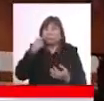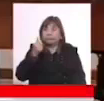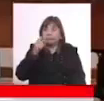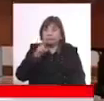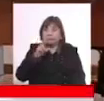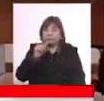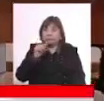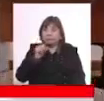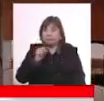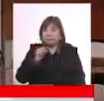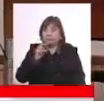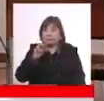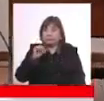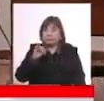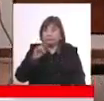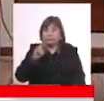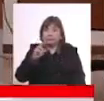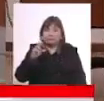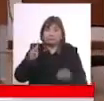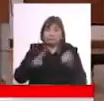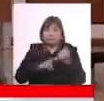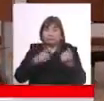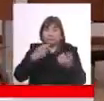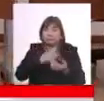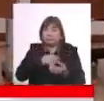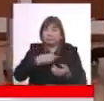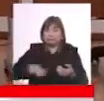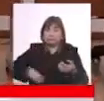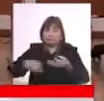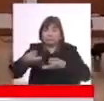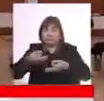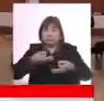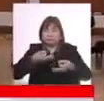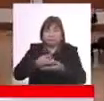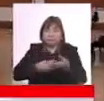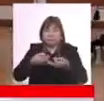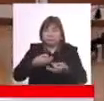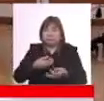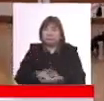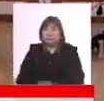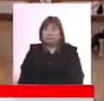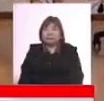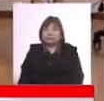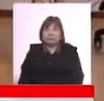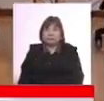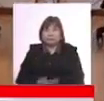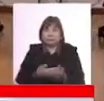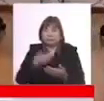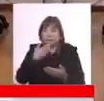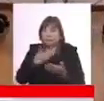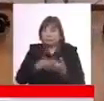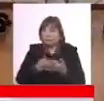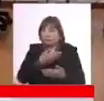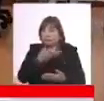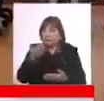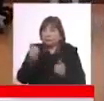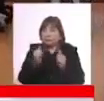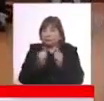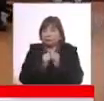señor Alex Alonso Contreras Miranda, viceministro de Economía del Ministerio de Economía y Finanzas. Y les pido a